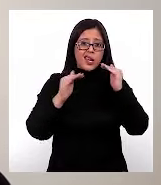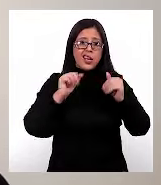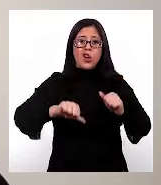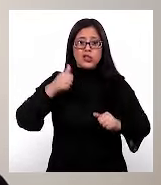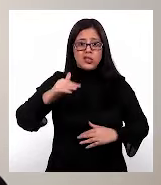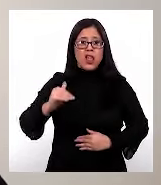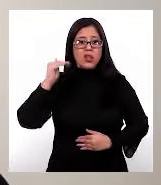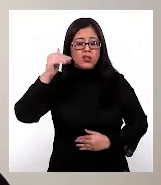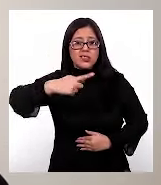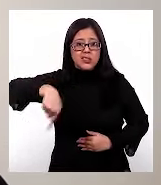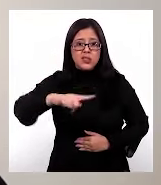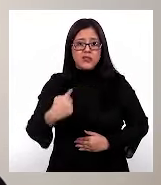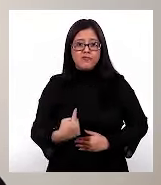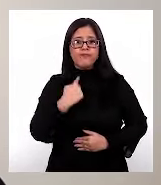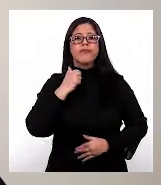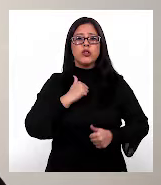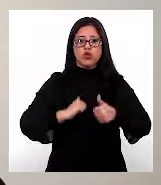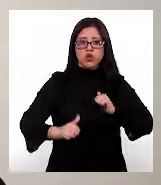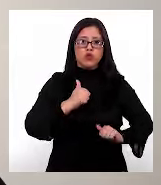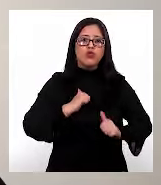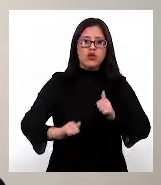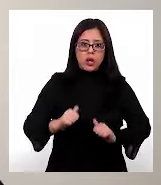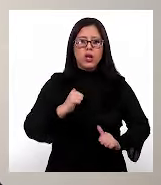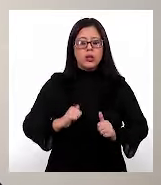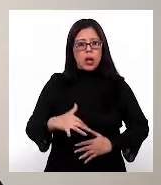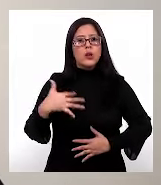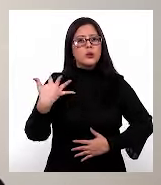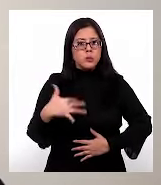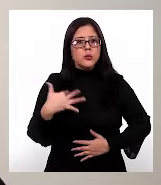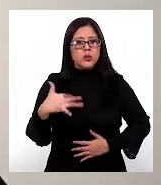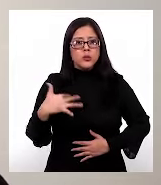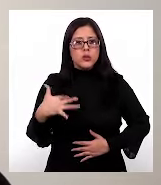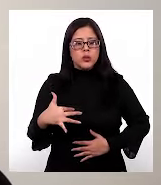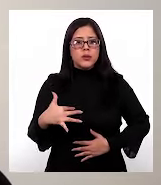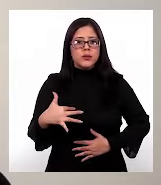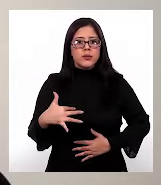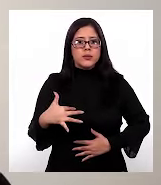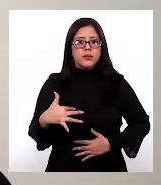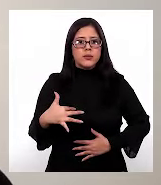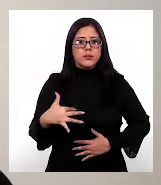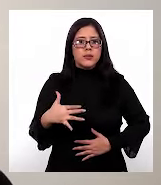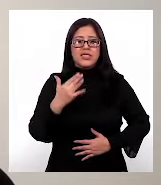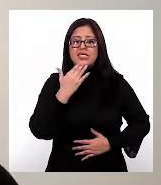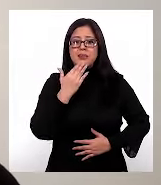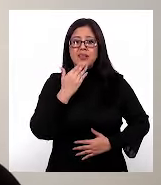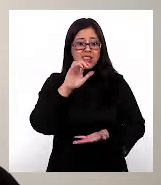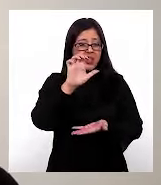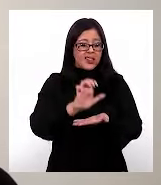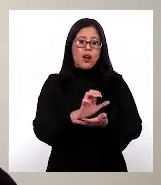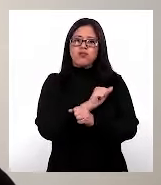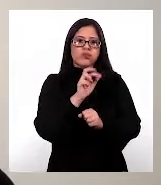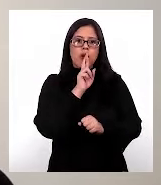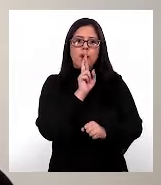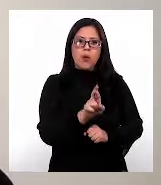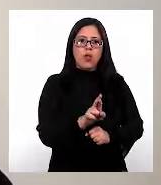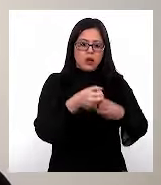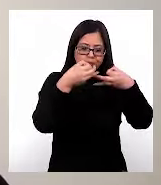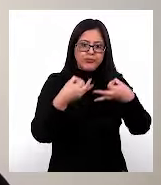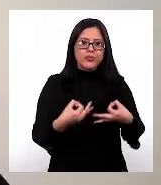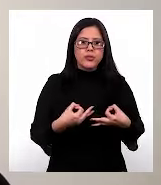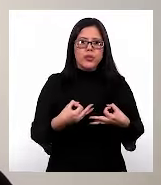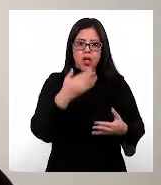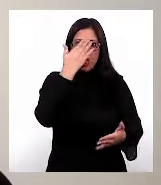en la que niños niñas y adolescentes están sufriendo de manera significativa la incapacidad del estado de responder